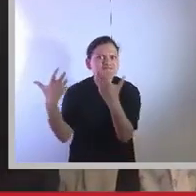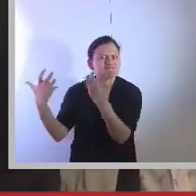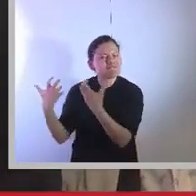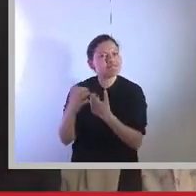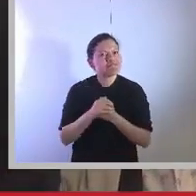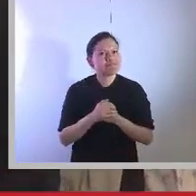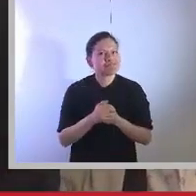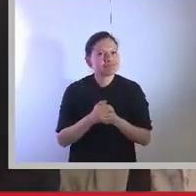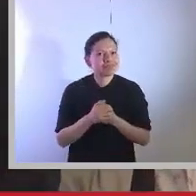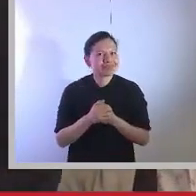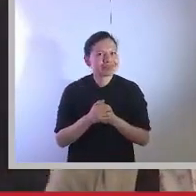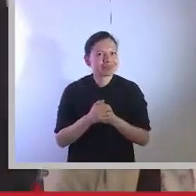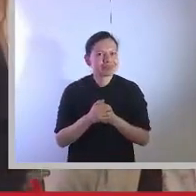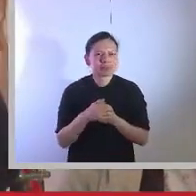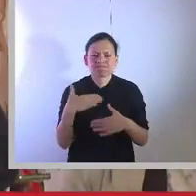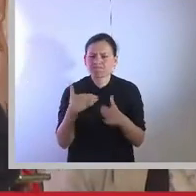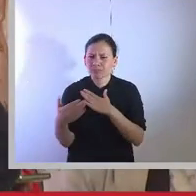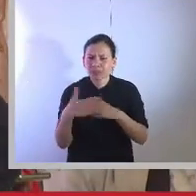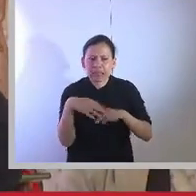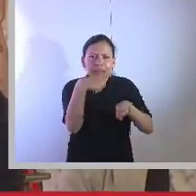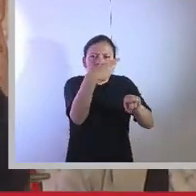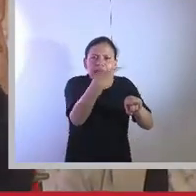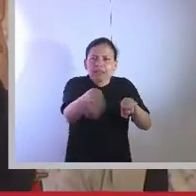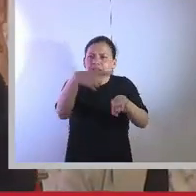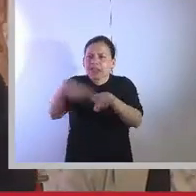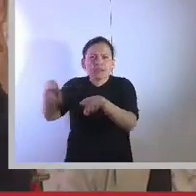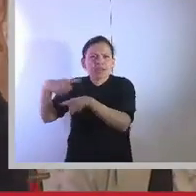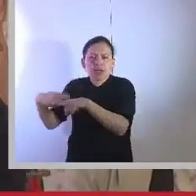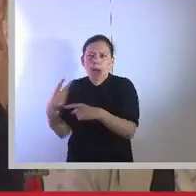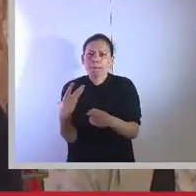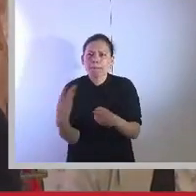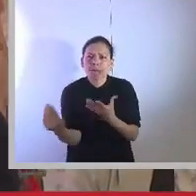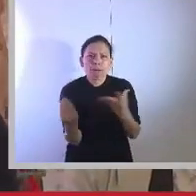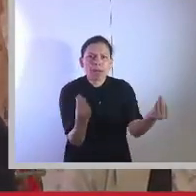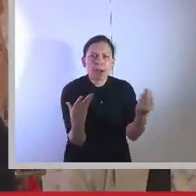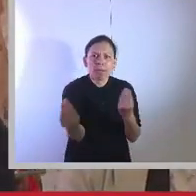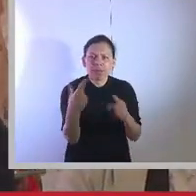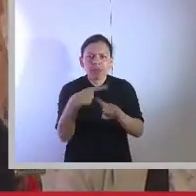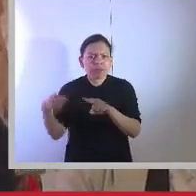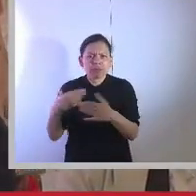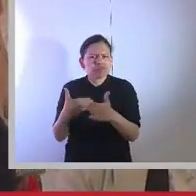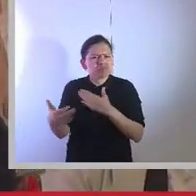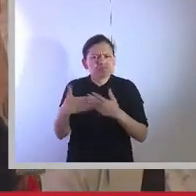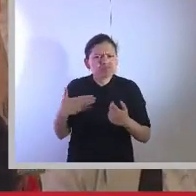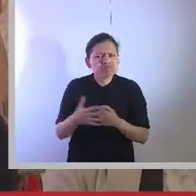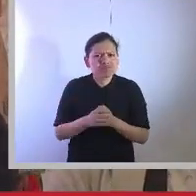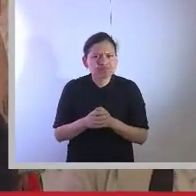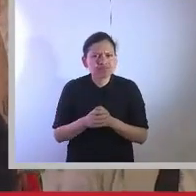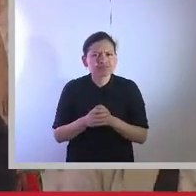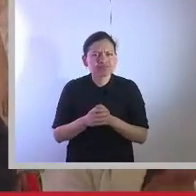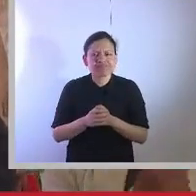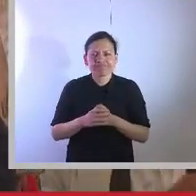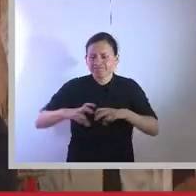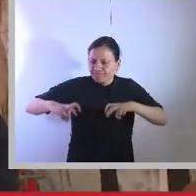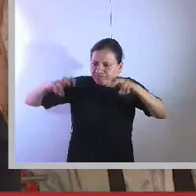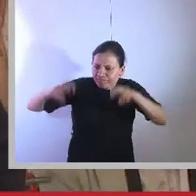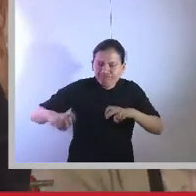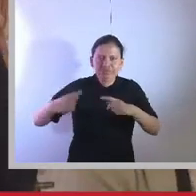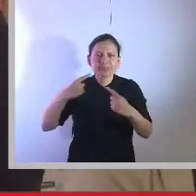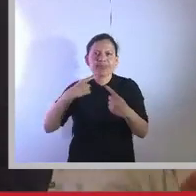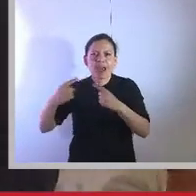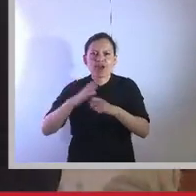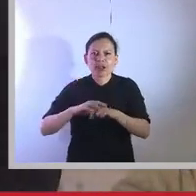enseñado que a pesar de las diferencias que nosotros tengamos, el sentarnos a